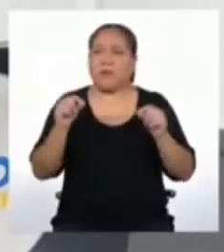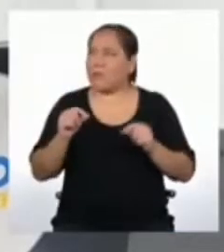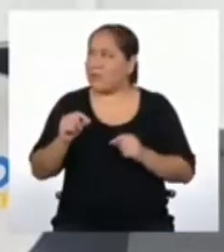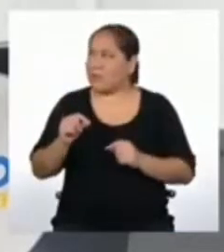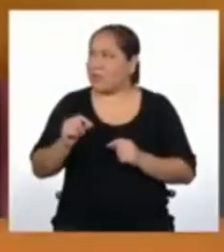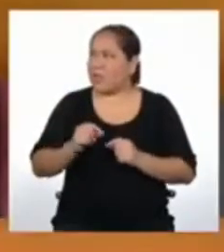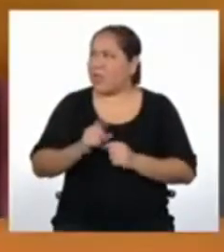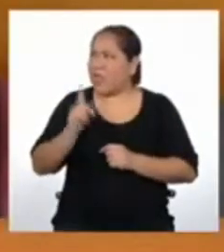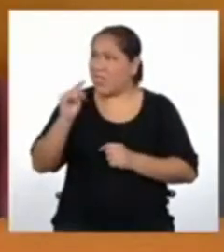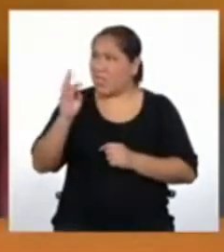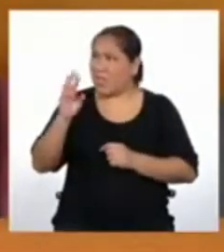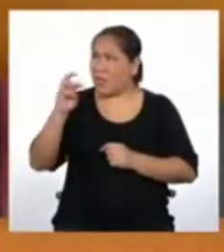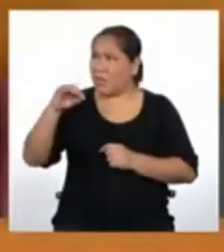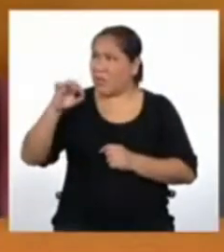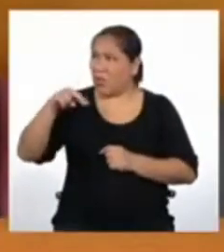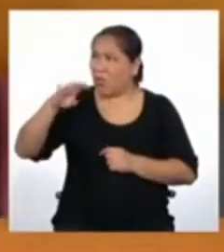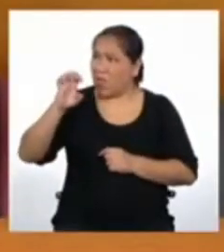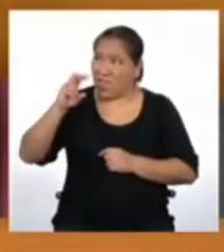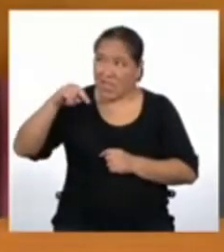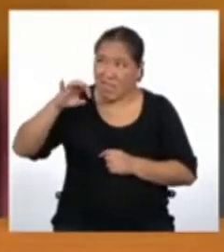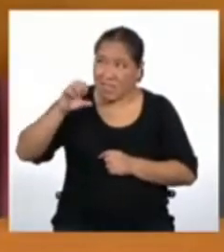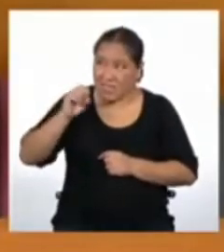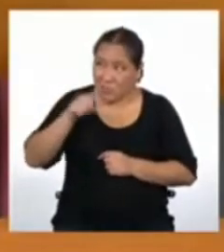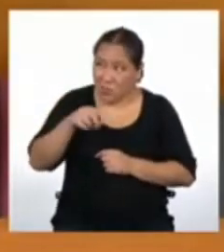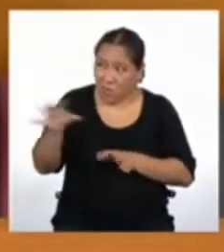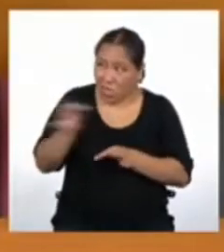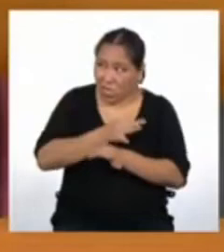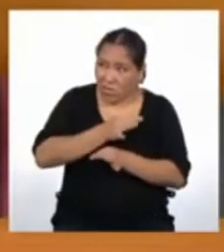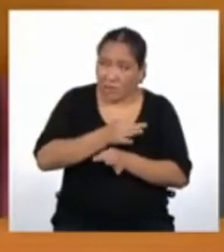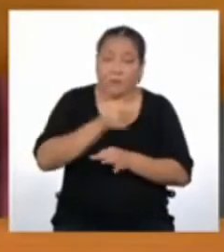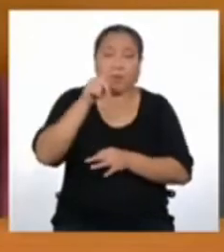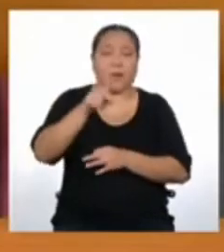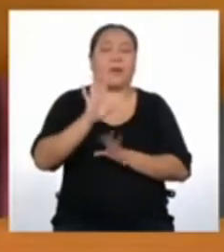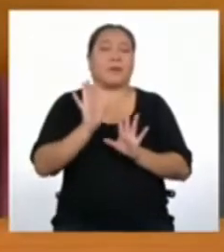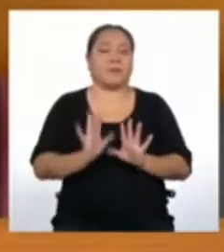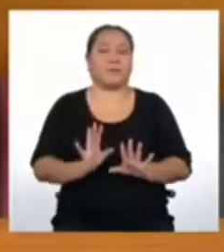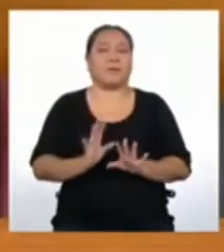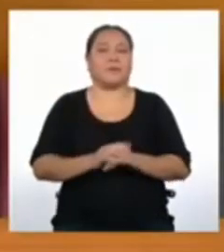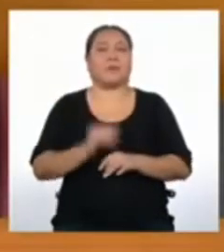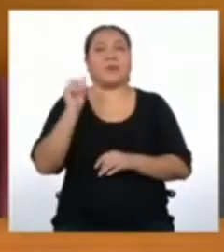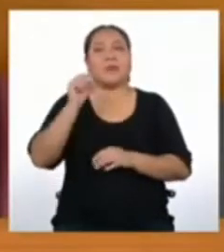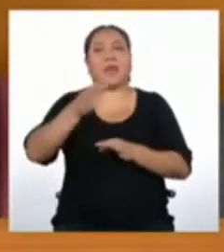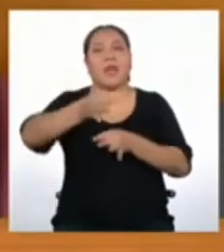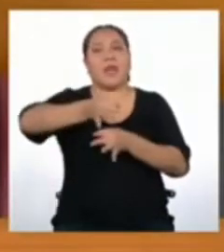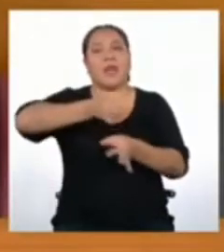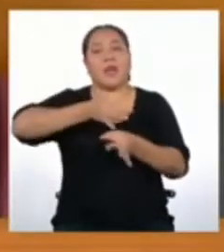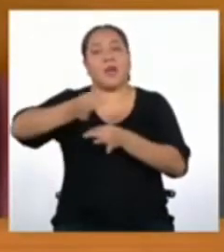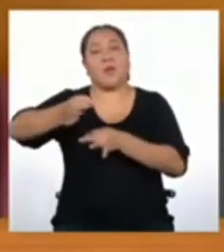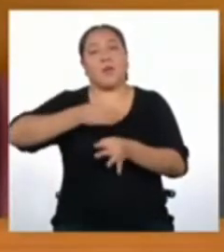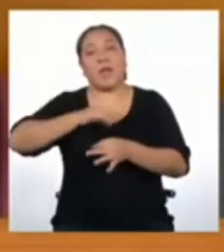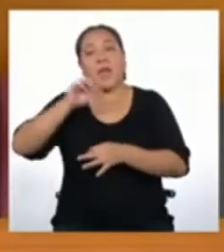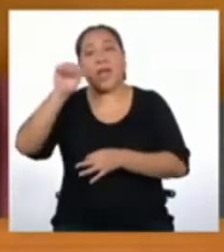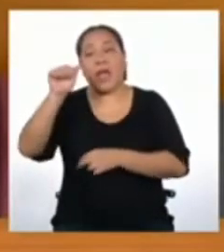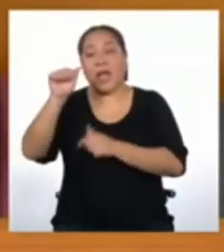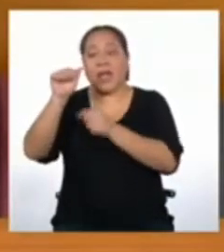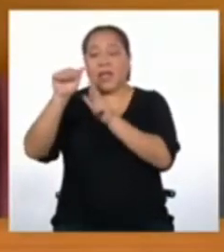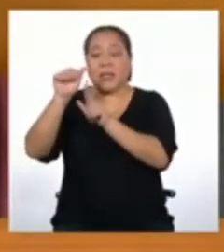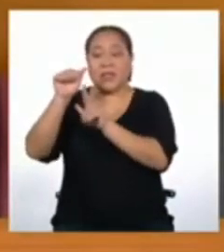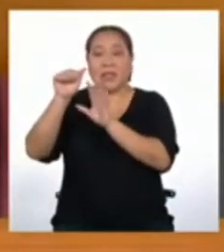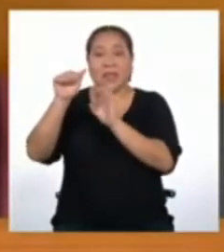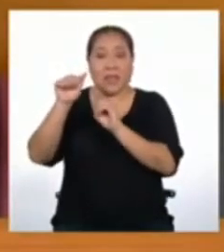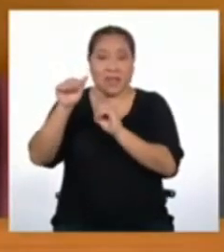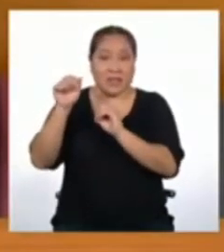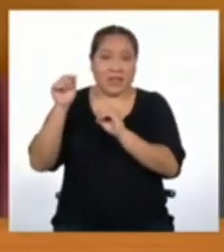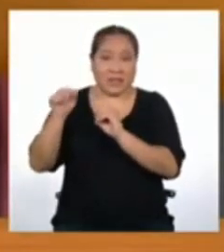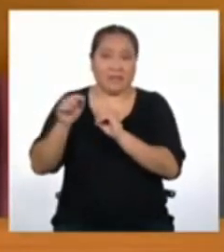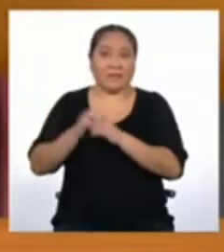término enésimo? Veámoslo conmigo. Con los datos que tenemos, nuestra fórmula para calcular A sub 30 se vería